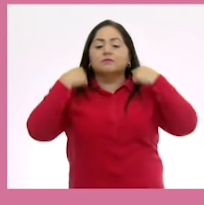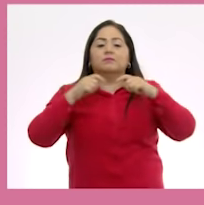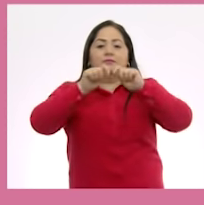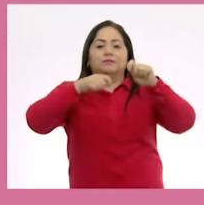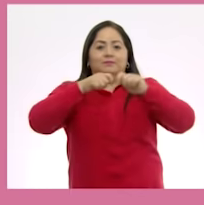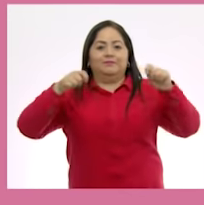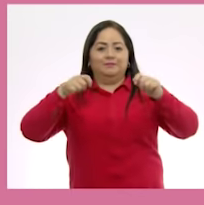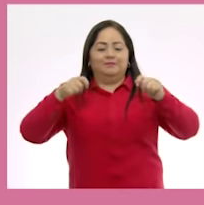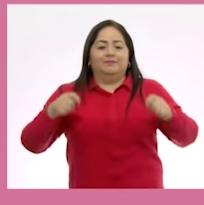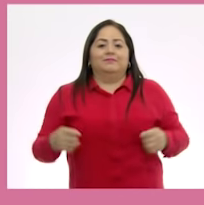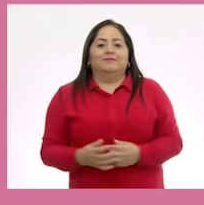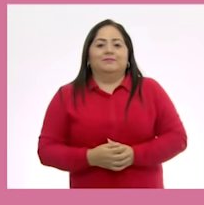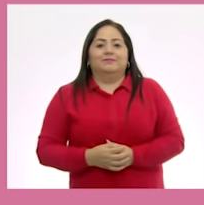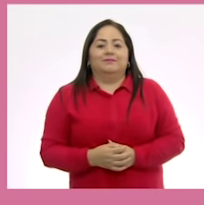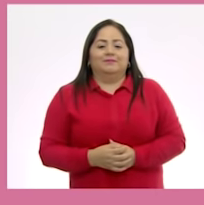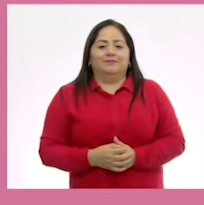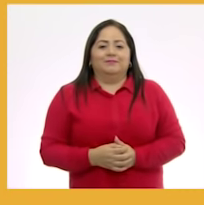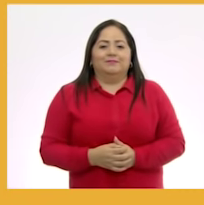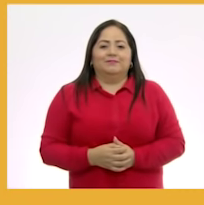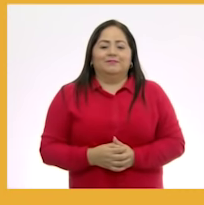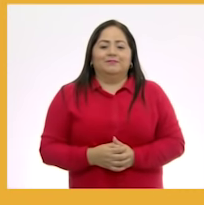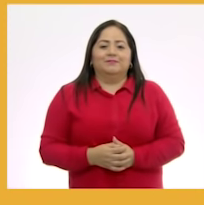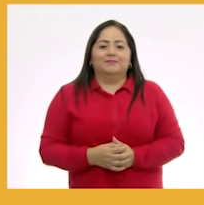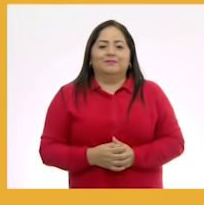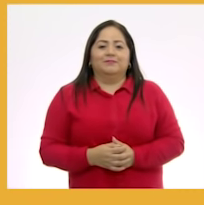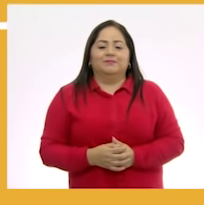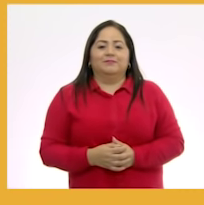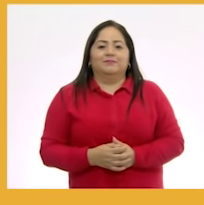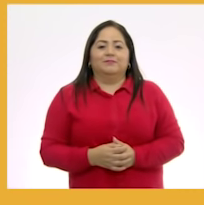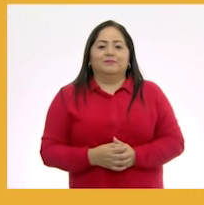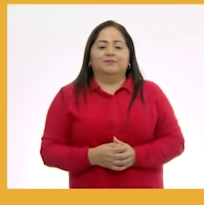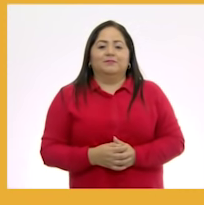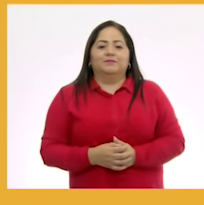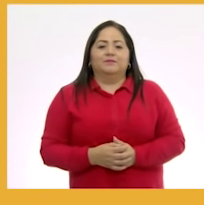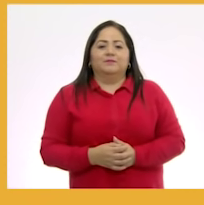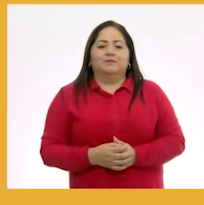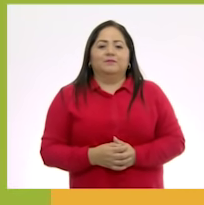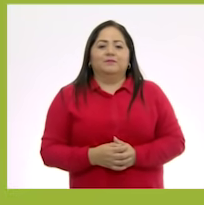sobre tu cabeza y alrededor de tu cuello.